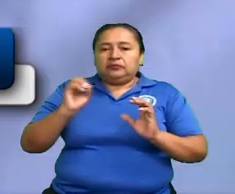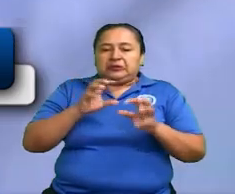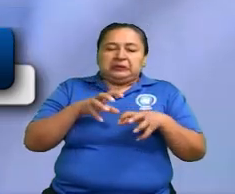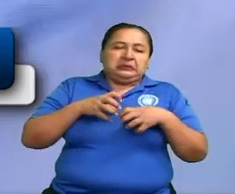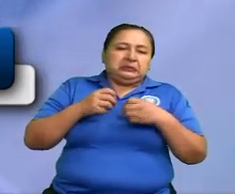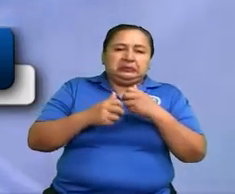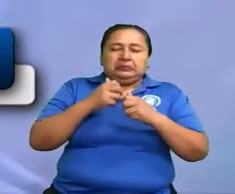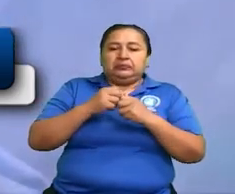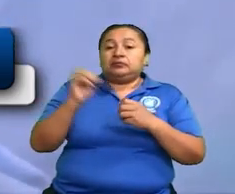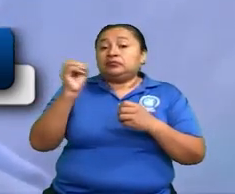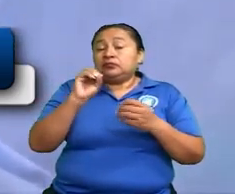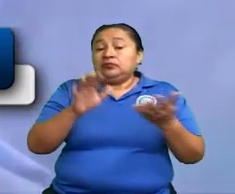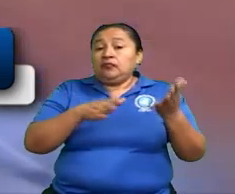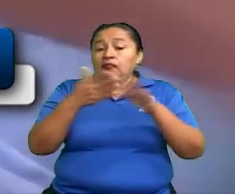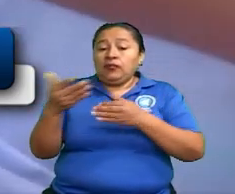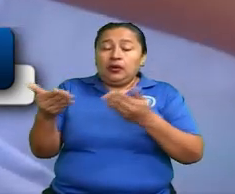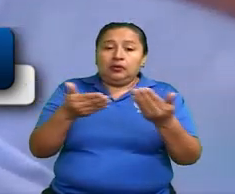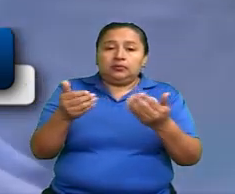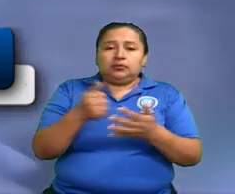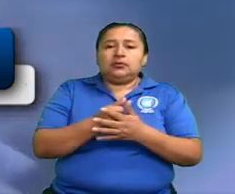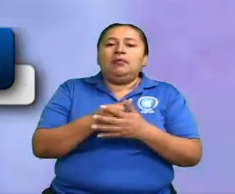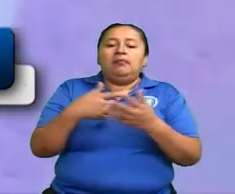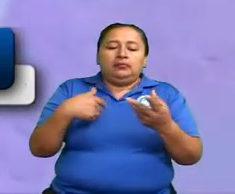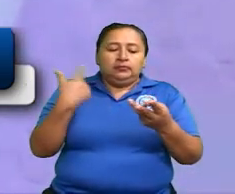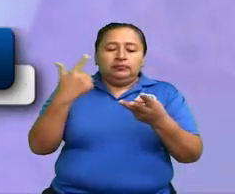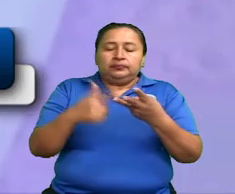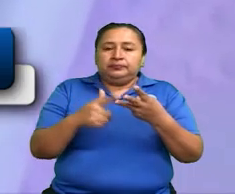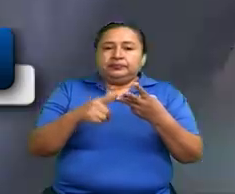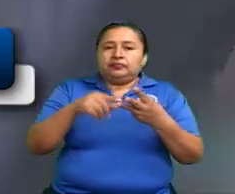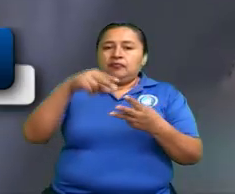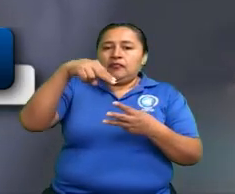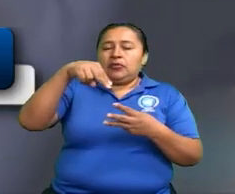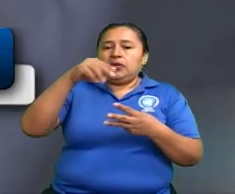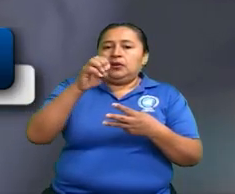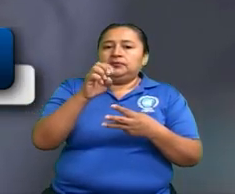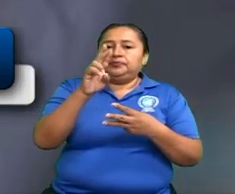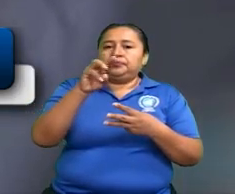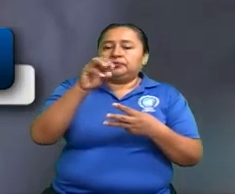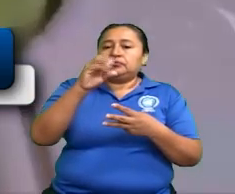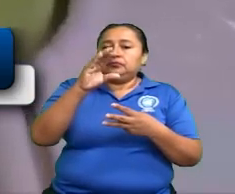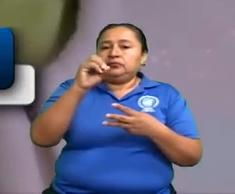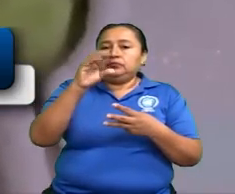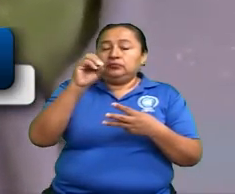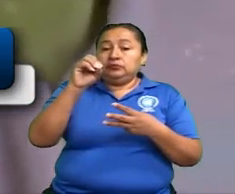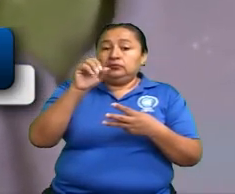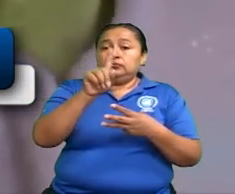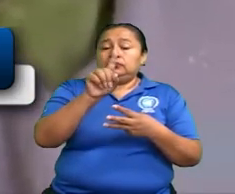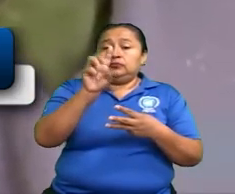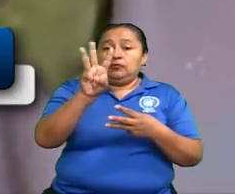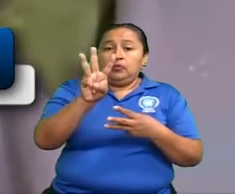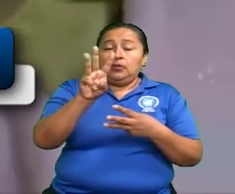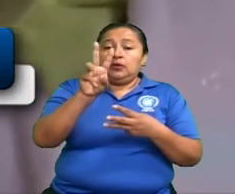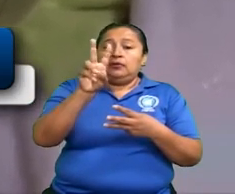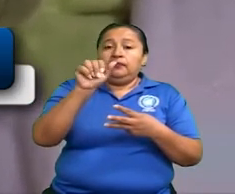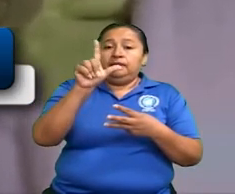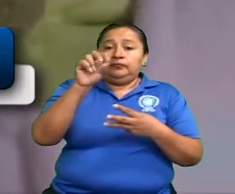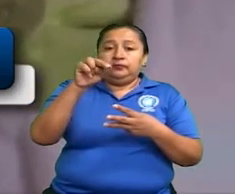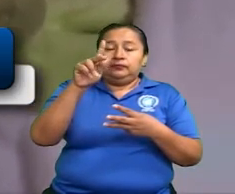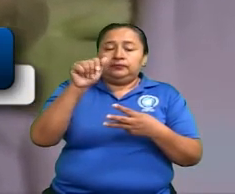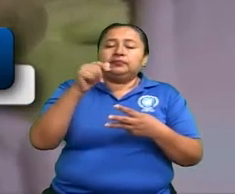niños. También tenemos y ofertamos lo que es la neumococo 13 valente. La neumococo 13 valente